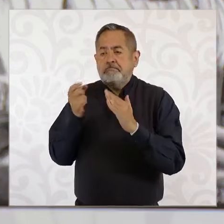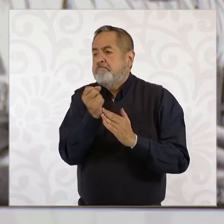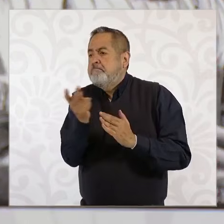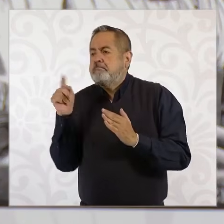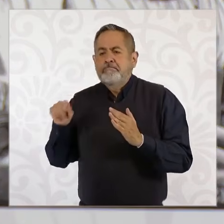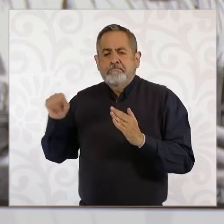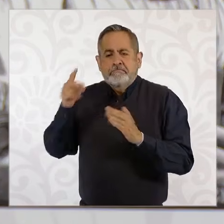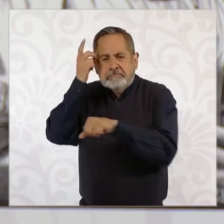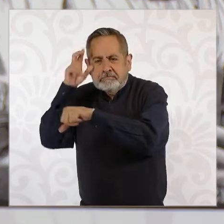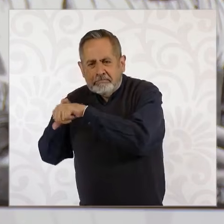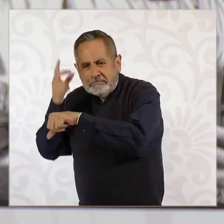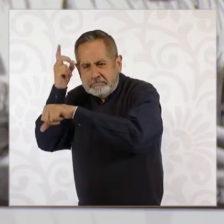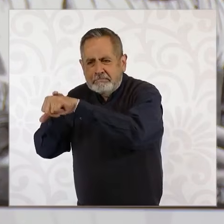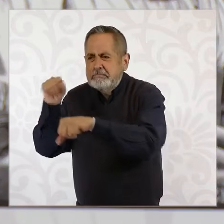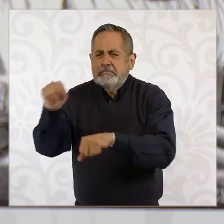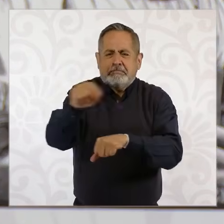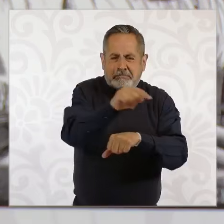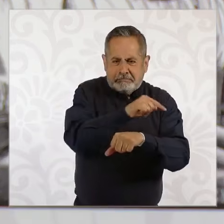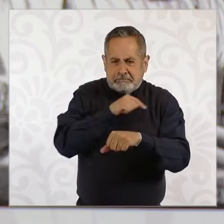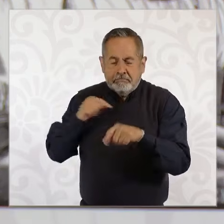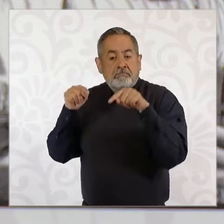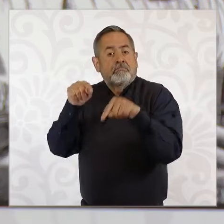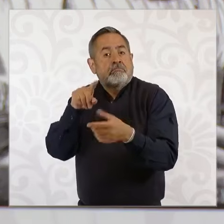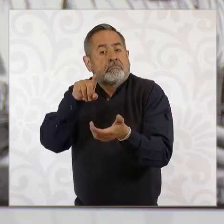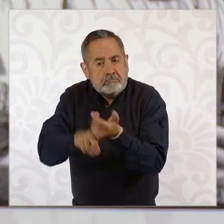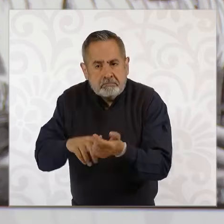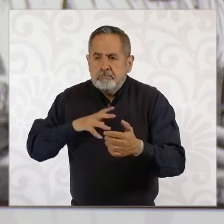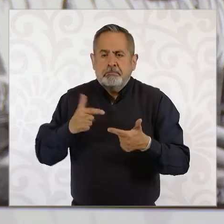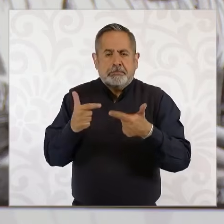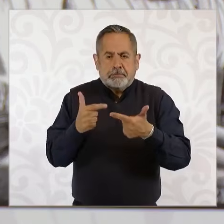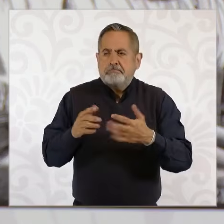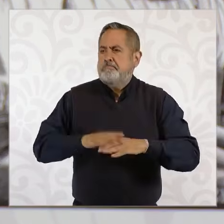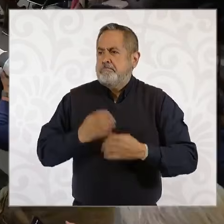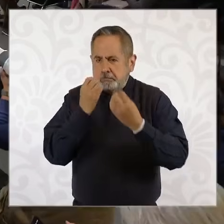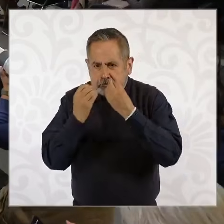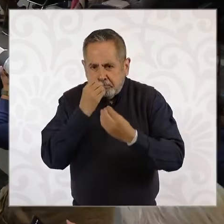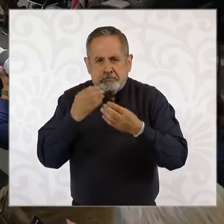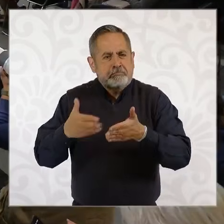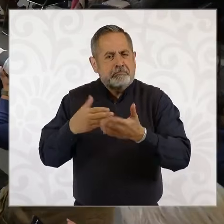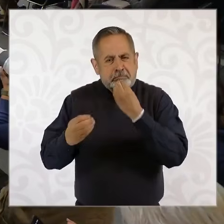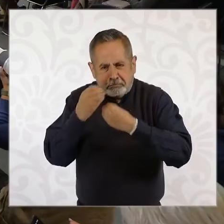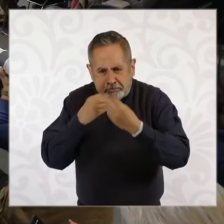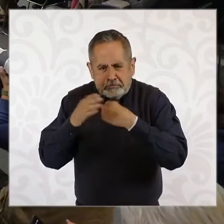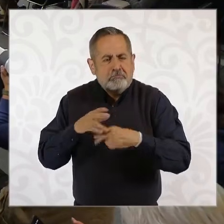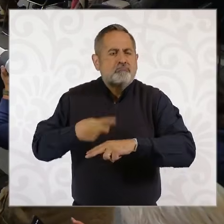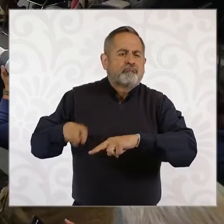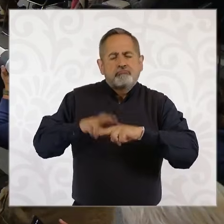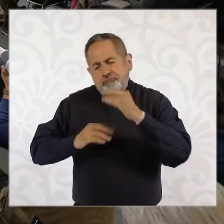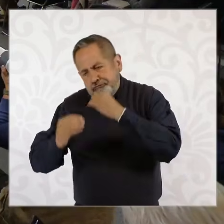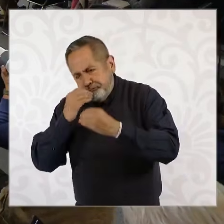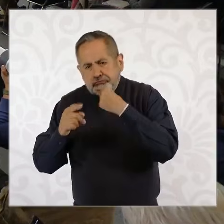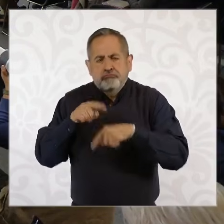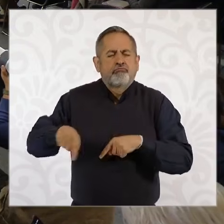los directivos de las empresas. Entonces tiene un gimnasio, tiene comedores, tiene lugares